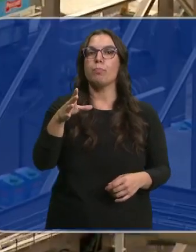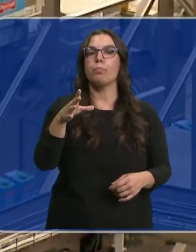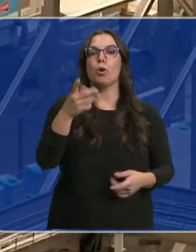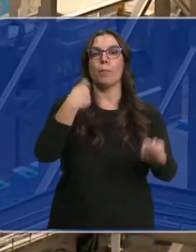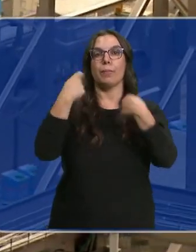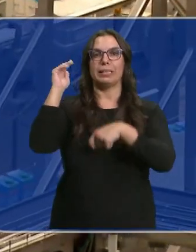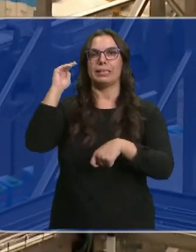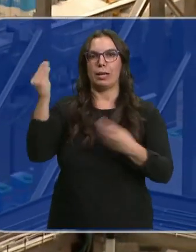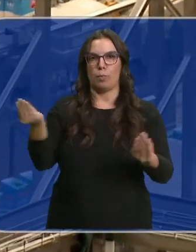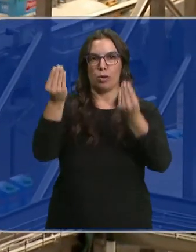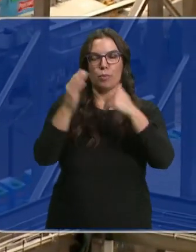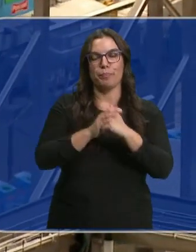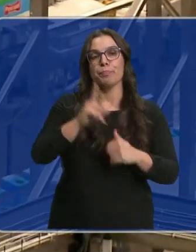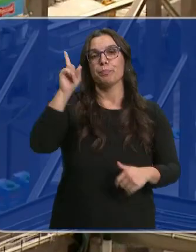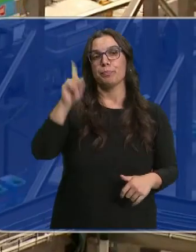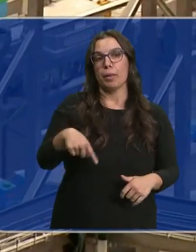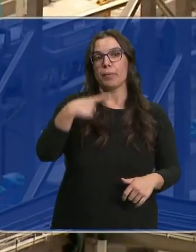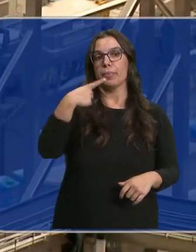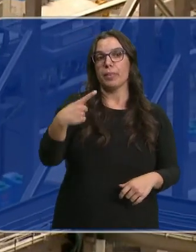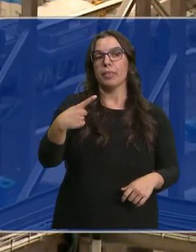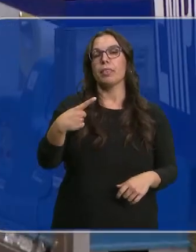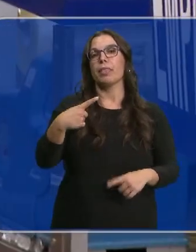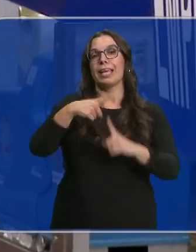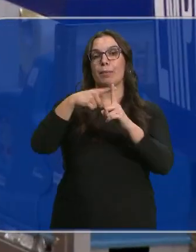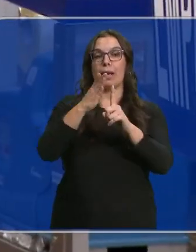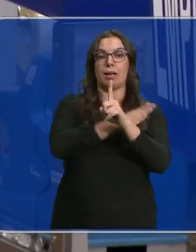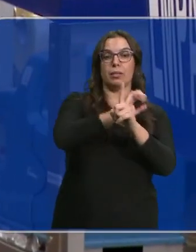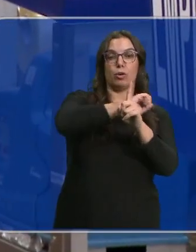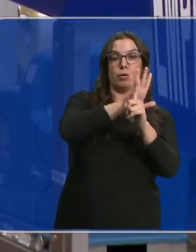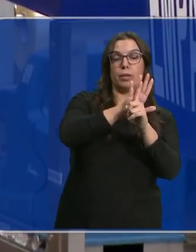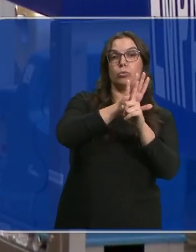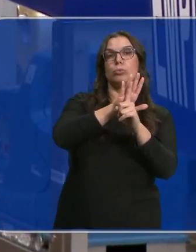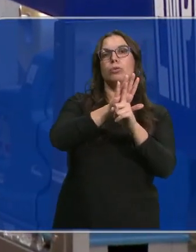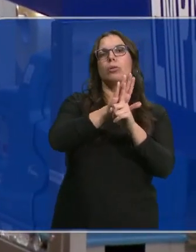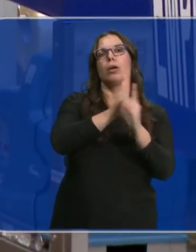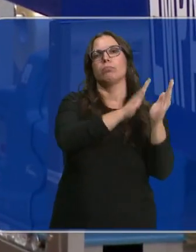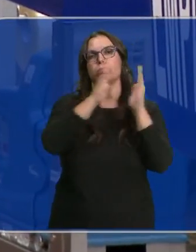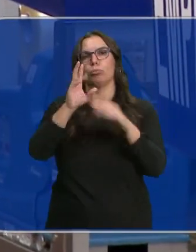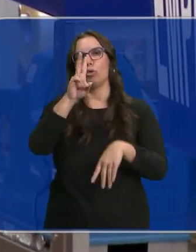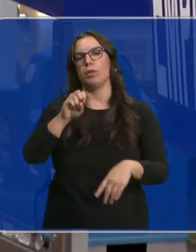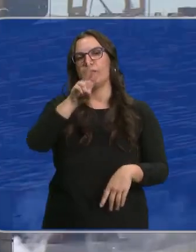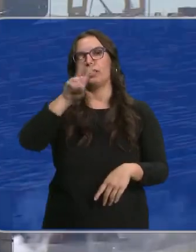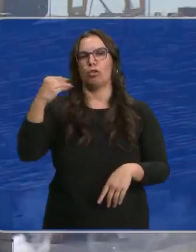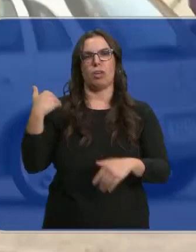las exportaciones. También adelanta la recuperación de los niveles prepandemia a 2022.